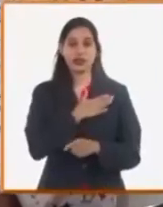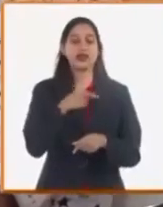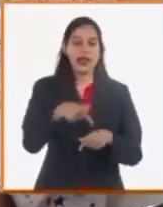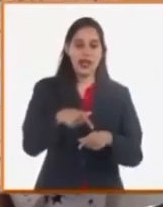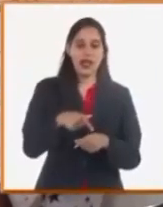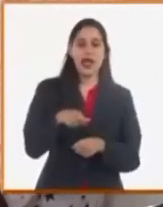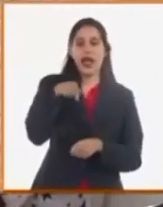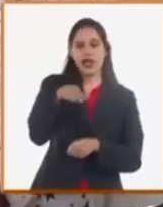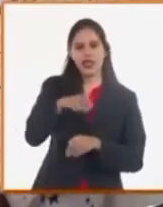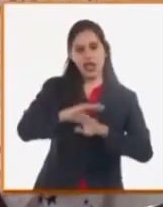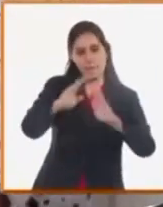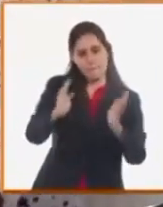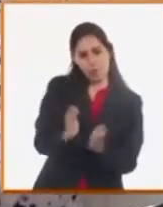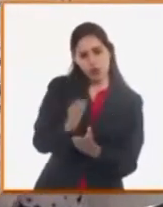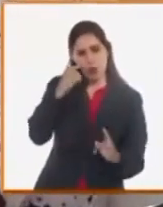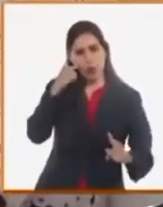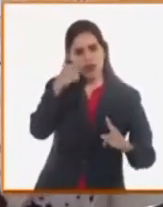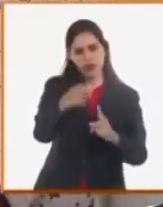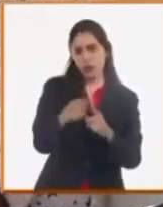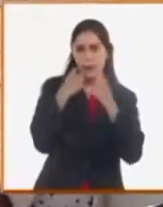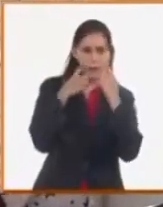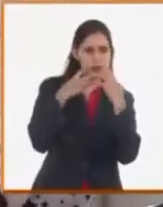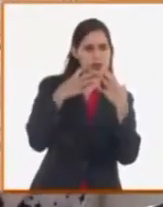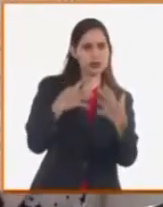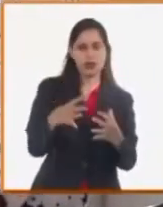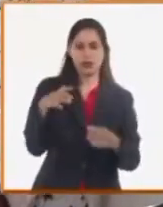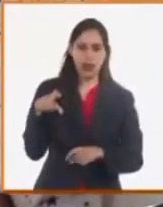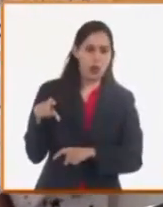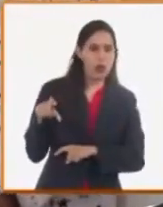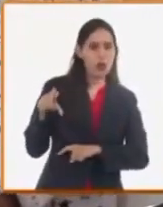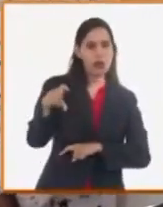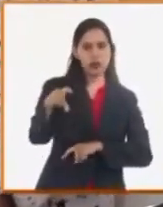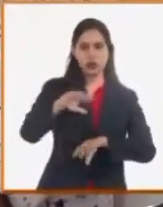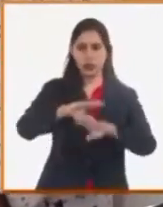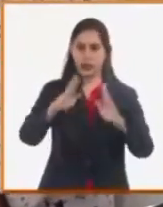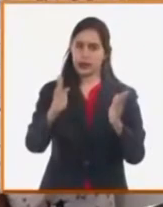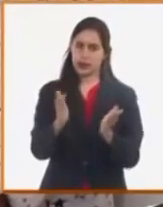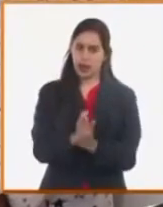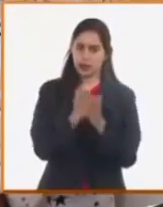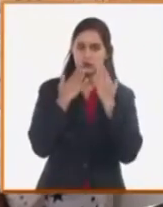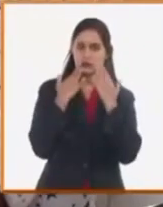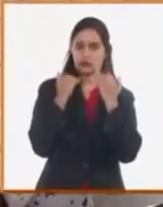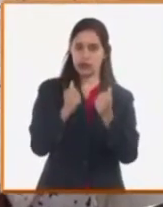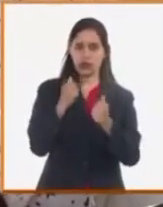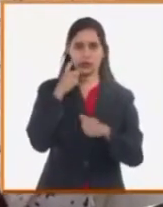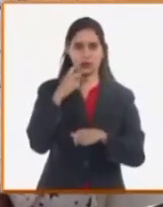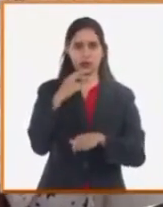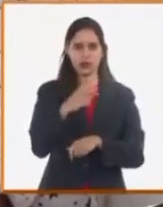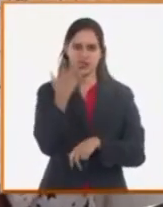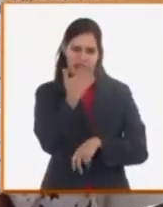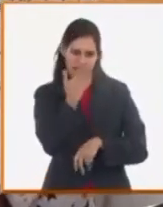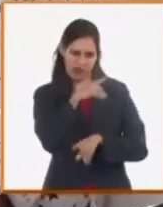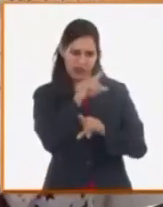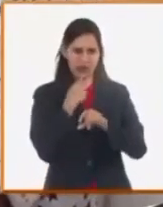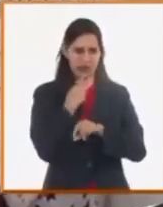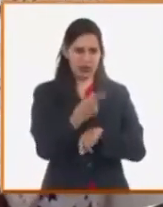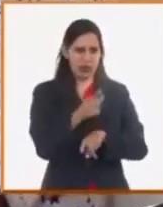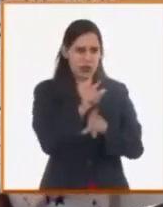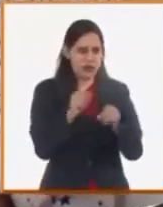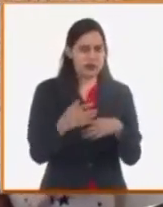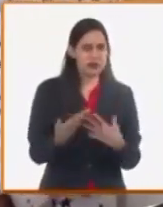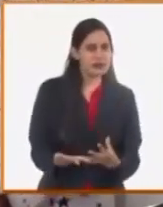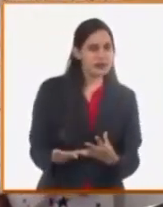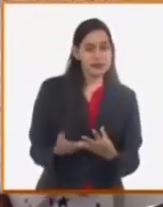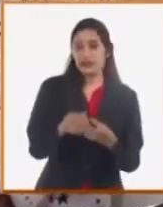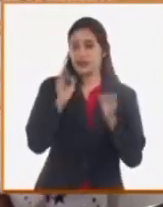mundo destinada a ser el fin de la humanidad y de todo lo bueno conocido hasta ahora dijo eso se ha estigmatizado así